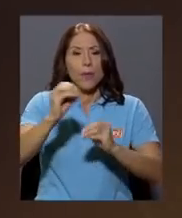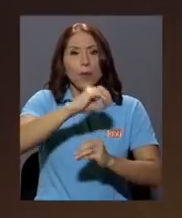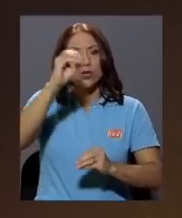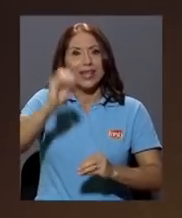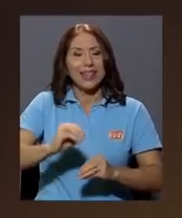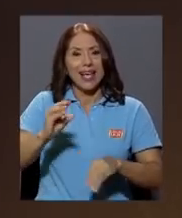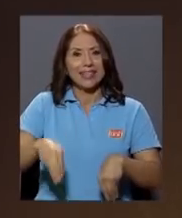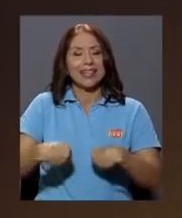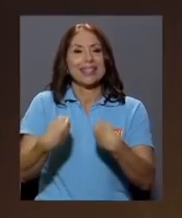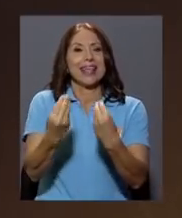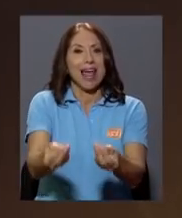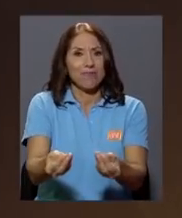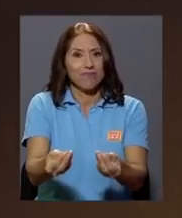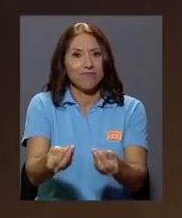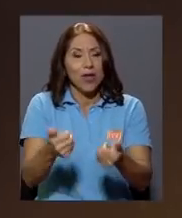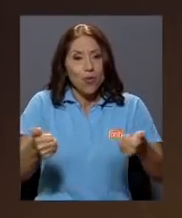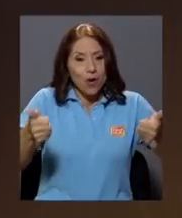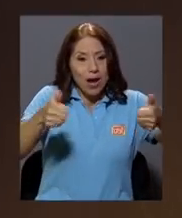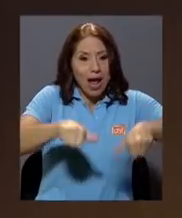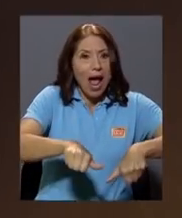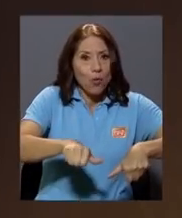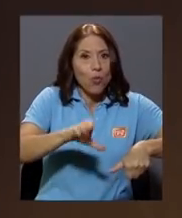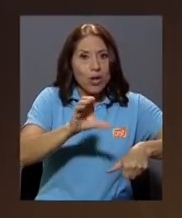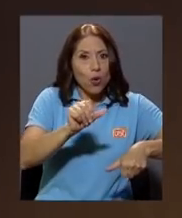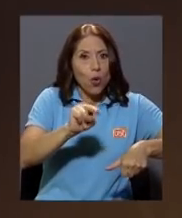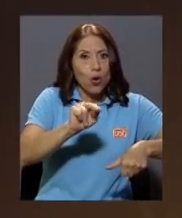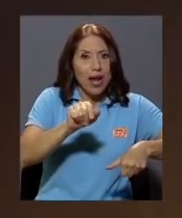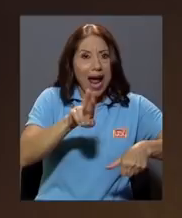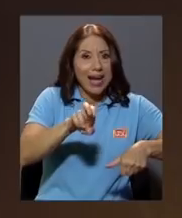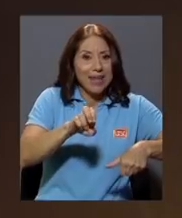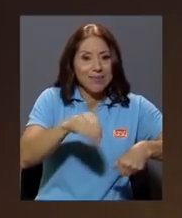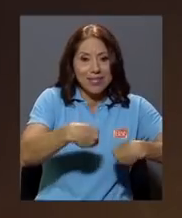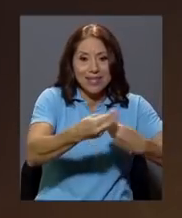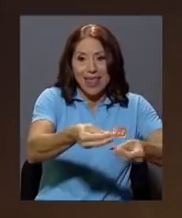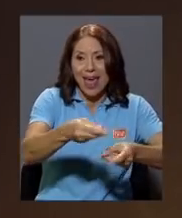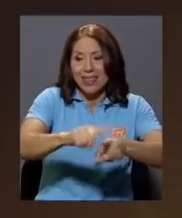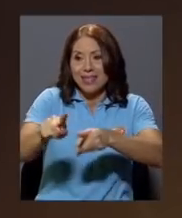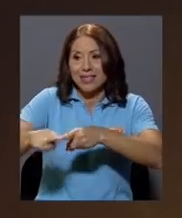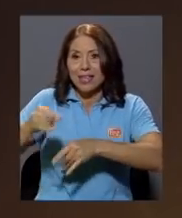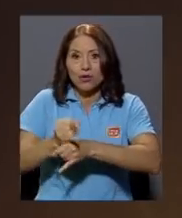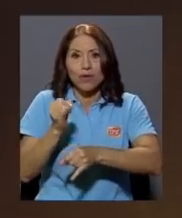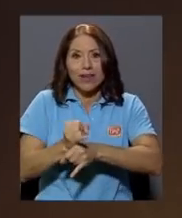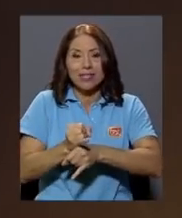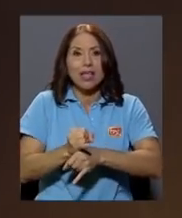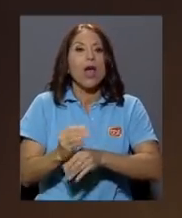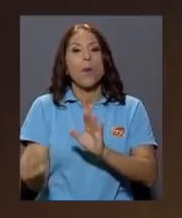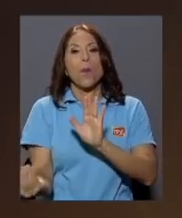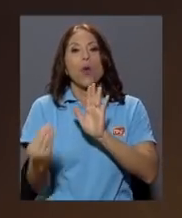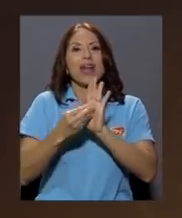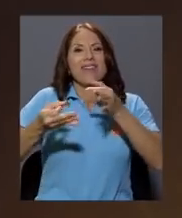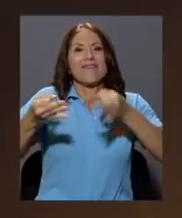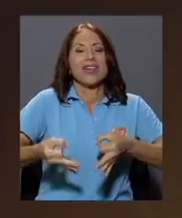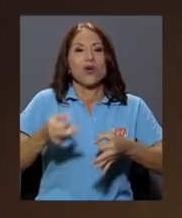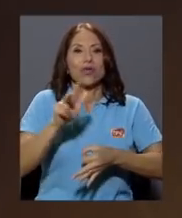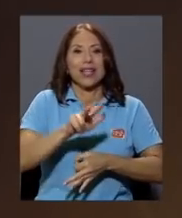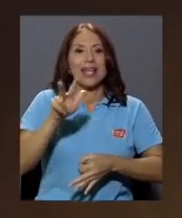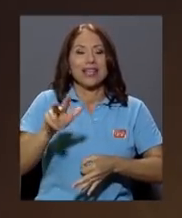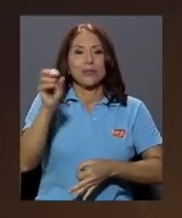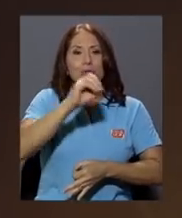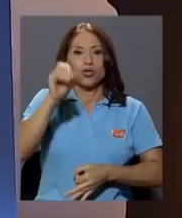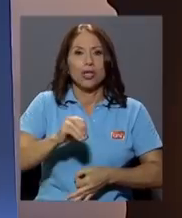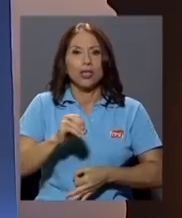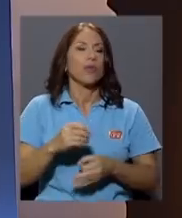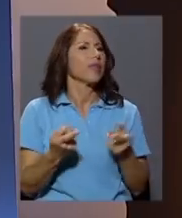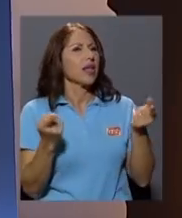asignan por acuerdo en CONARE entre las distintas universidades, poner un monto fijo como un 33%. En el caso